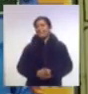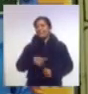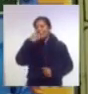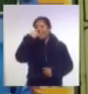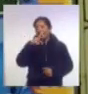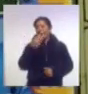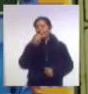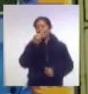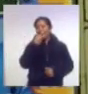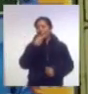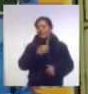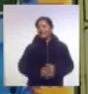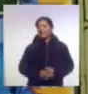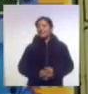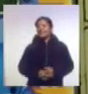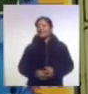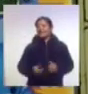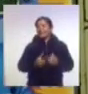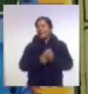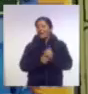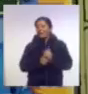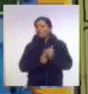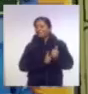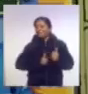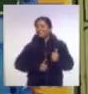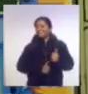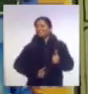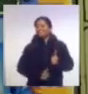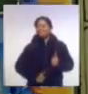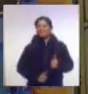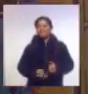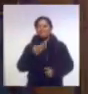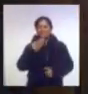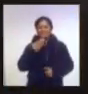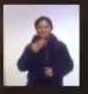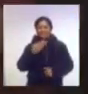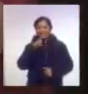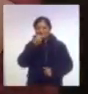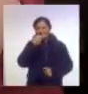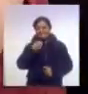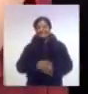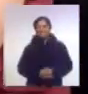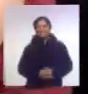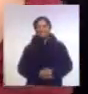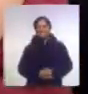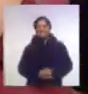y metabolizar excelentemente bien lo que comemos.